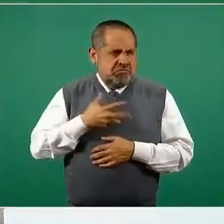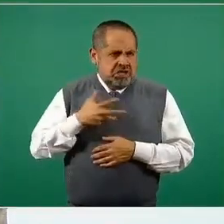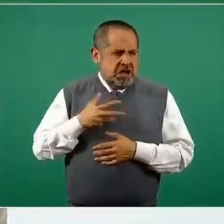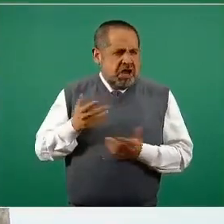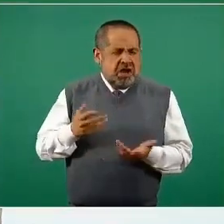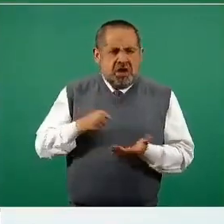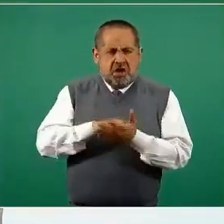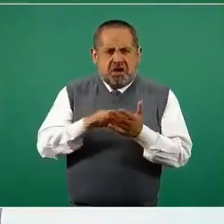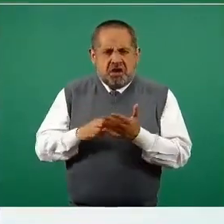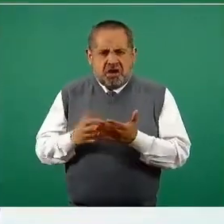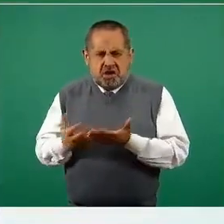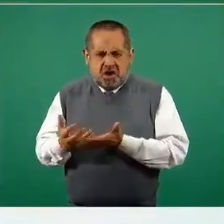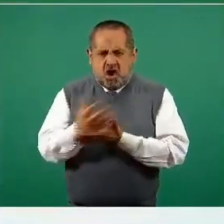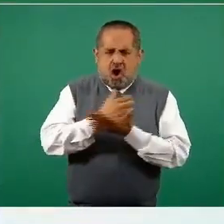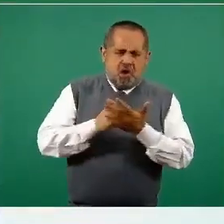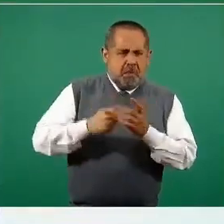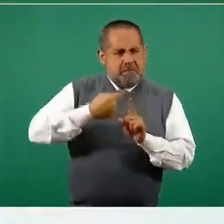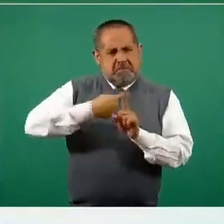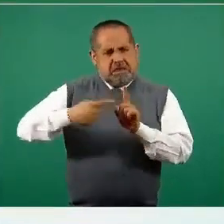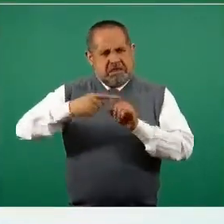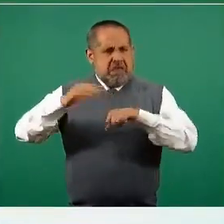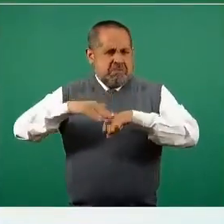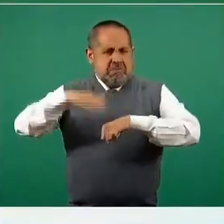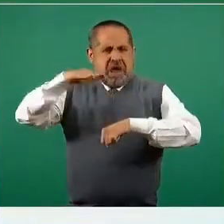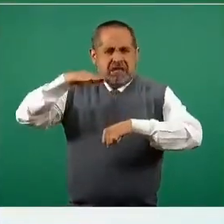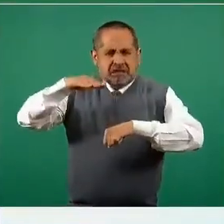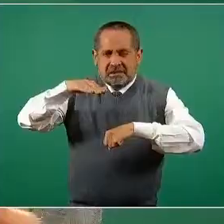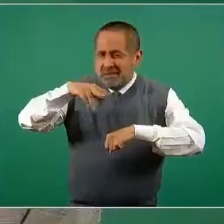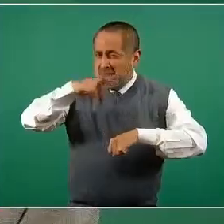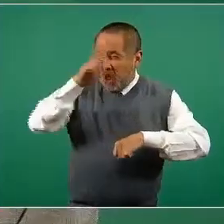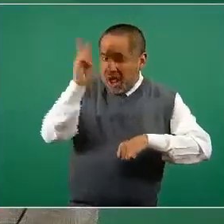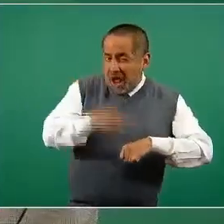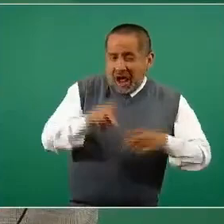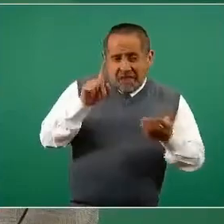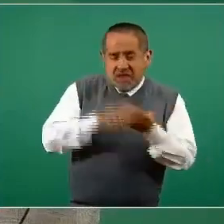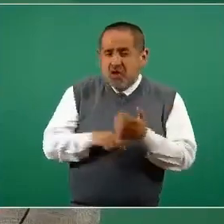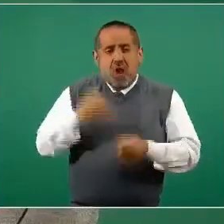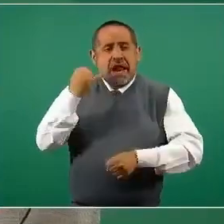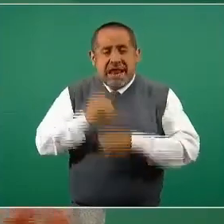promedio ingresos medios altos, pero que tenemos una enorme